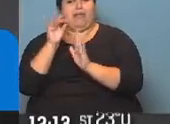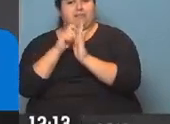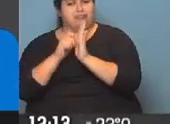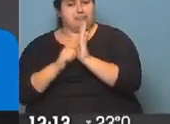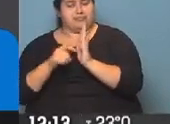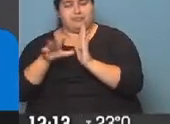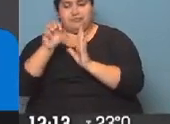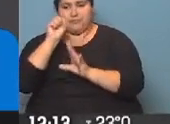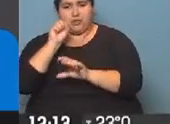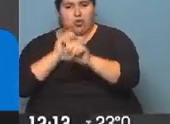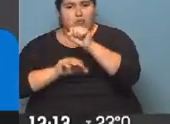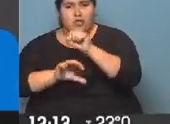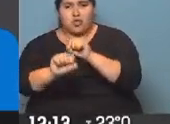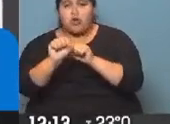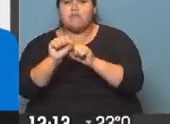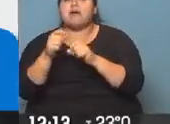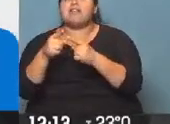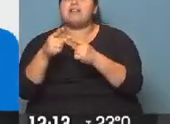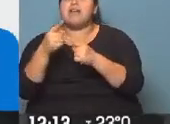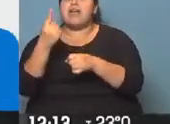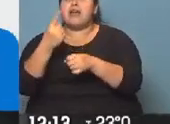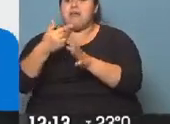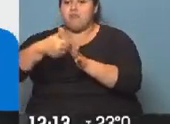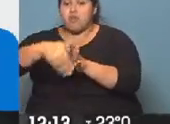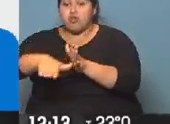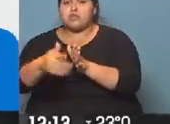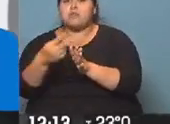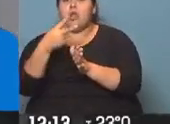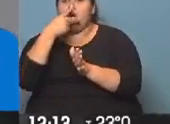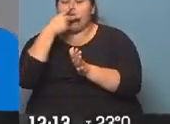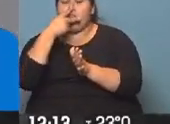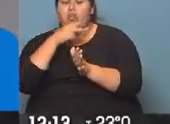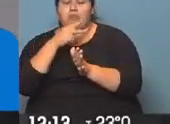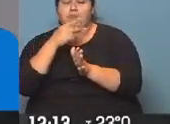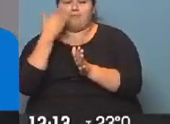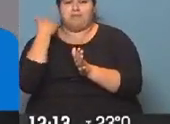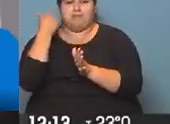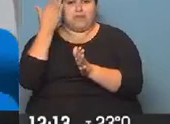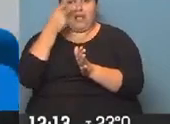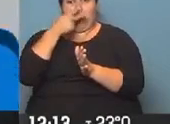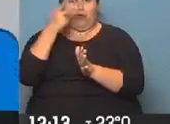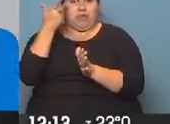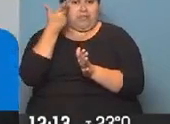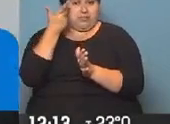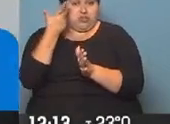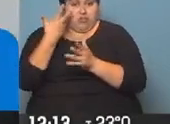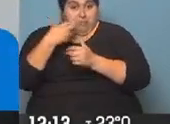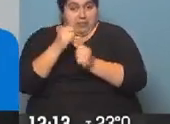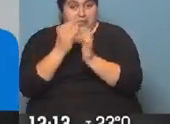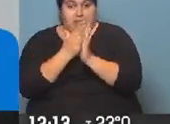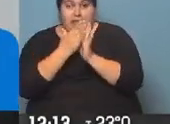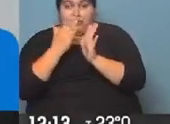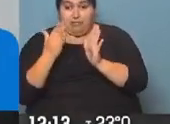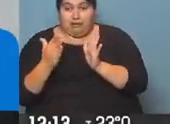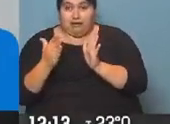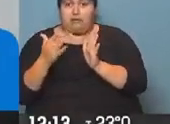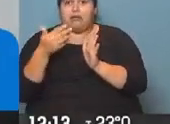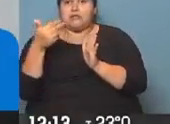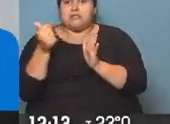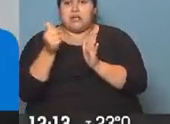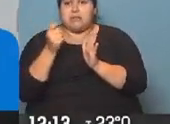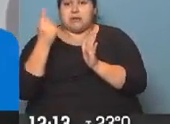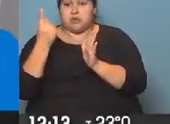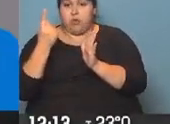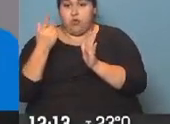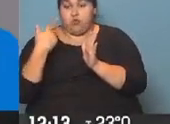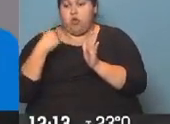estos datos oficiales llegan al primer semestre de 2018, y lo que no estamos observando es lo que está sucediendo